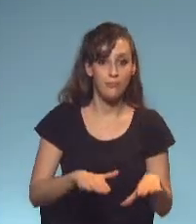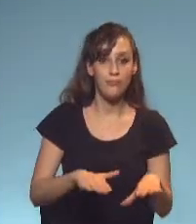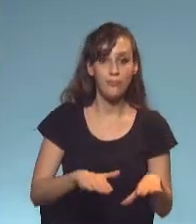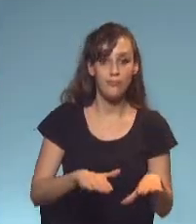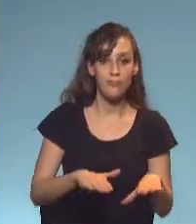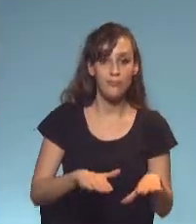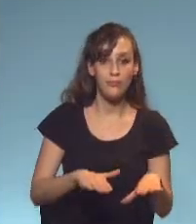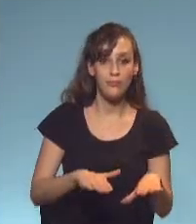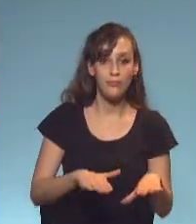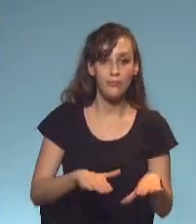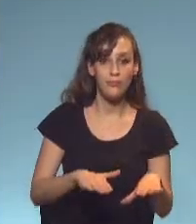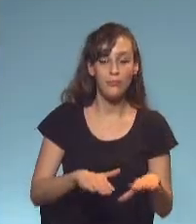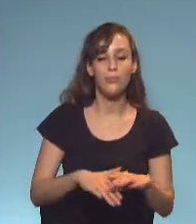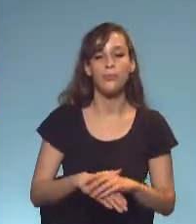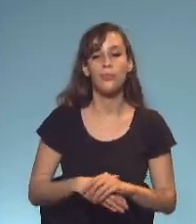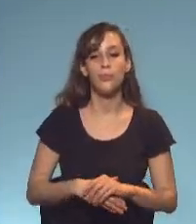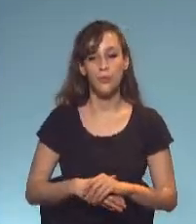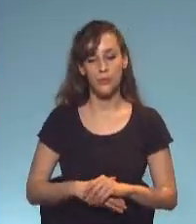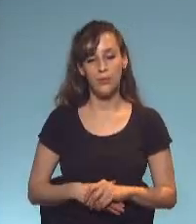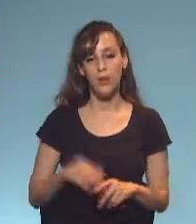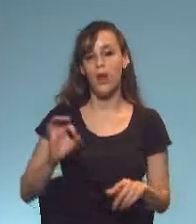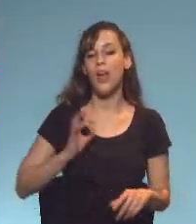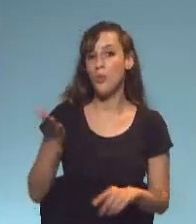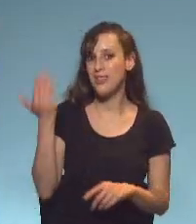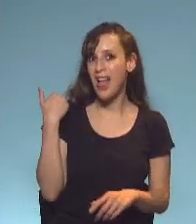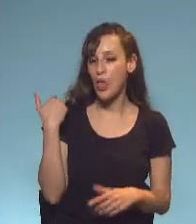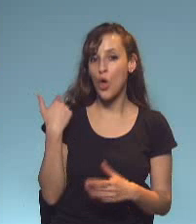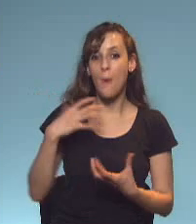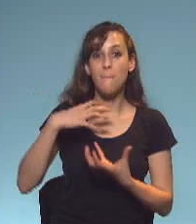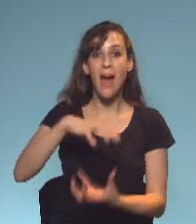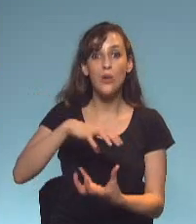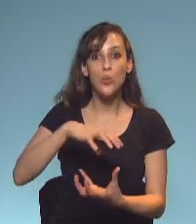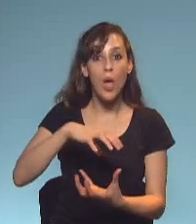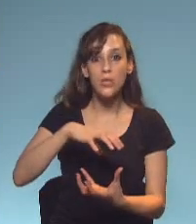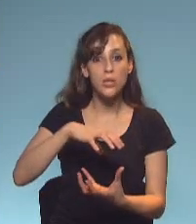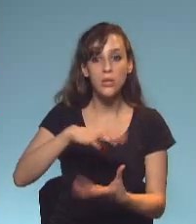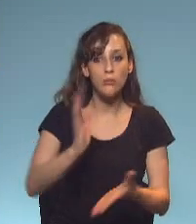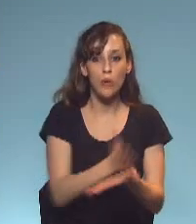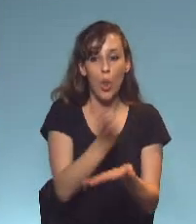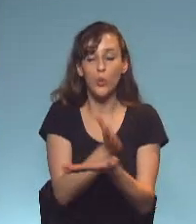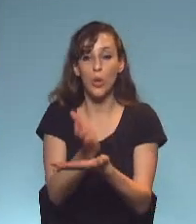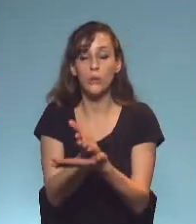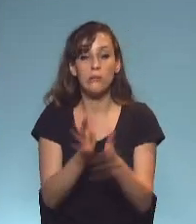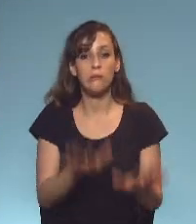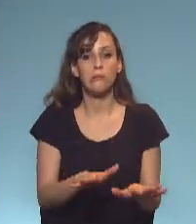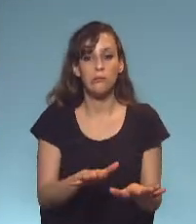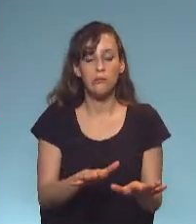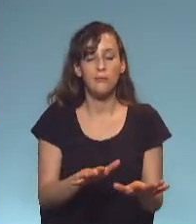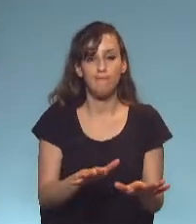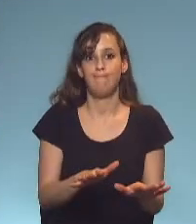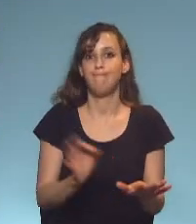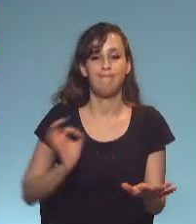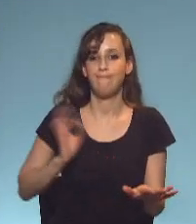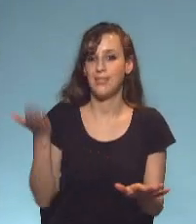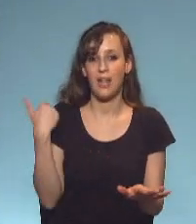las fechas de las Pascuas. Porque el año pasado nos quedó toda la producción, y bueno, el año pasado